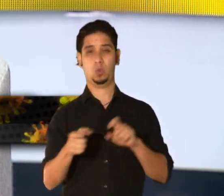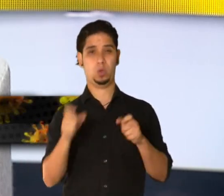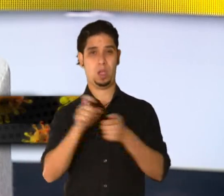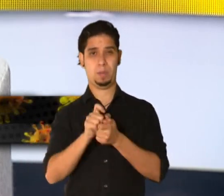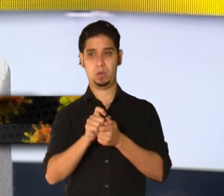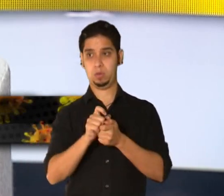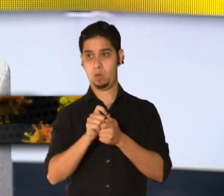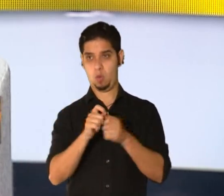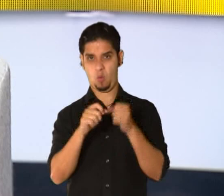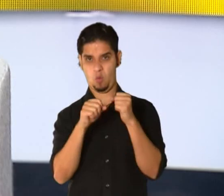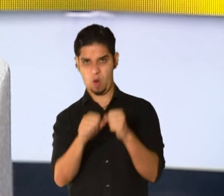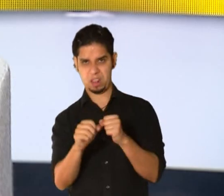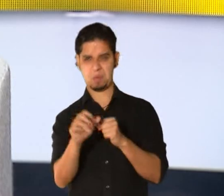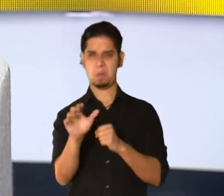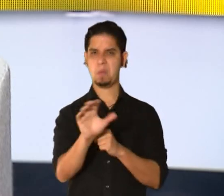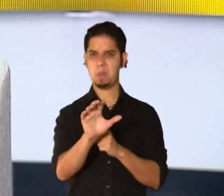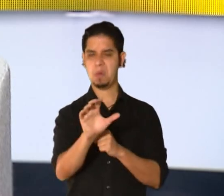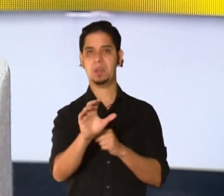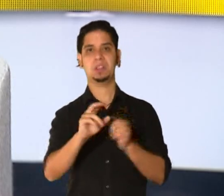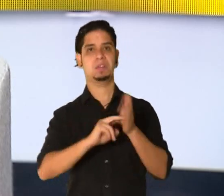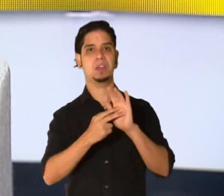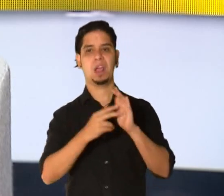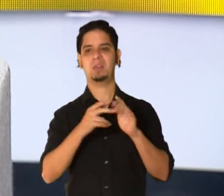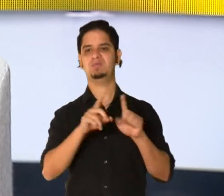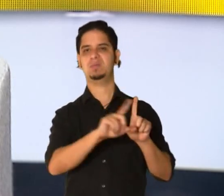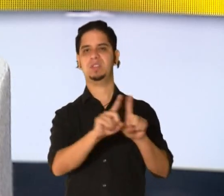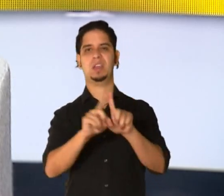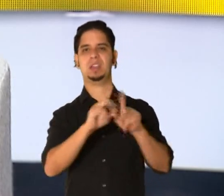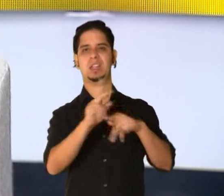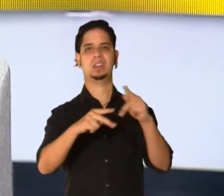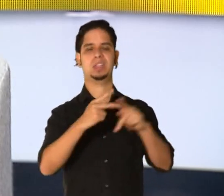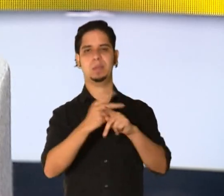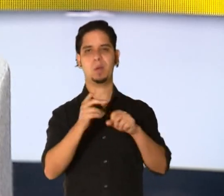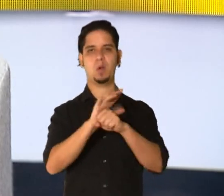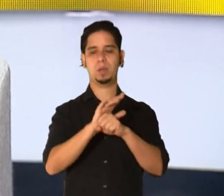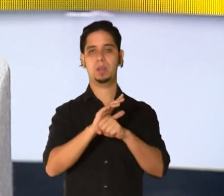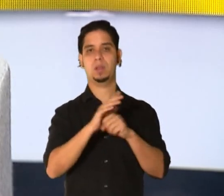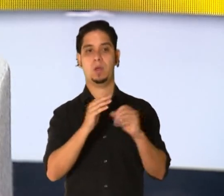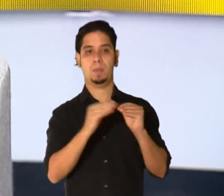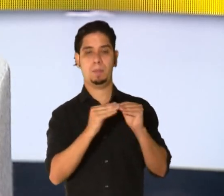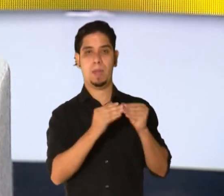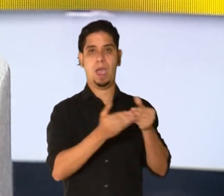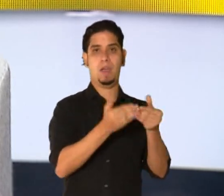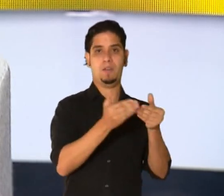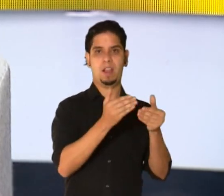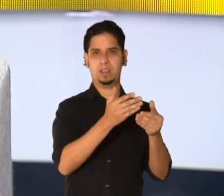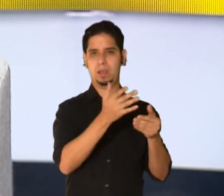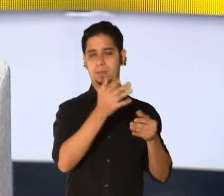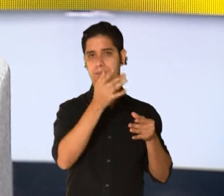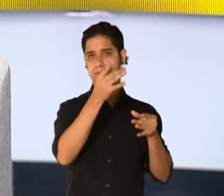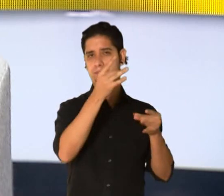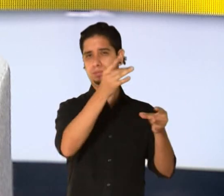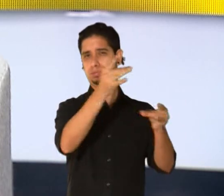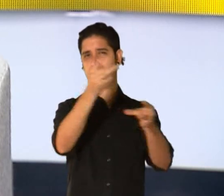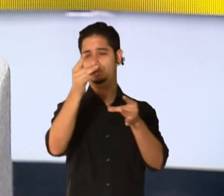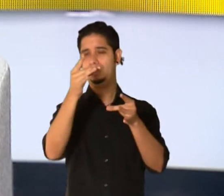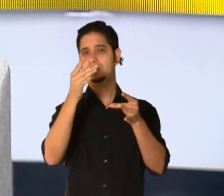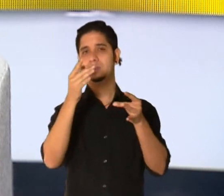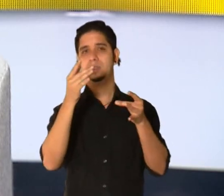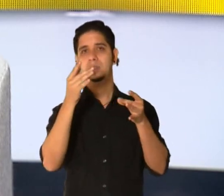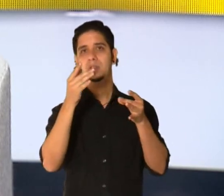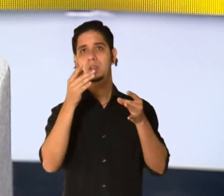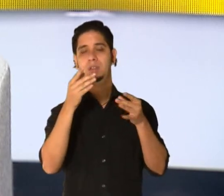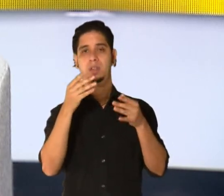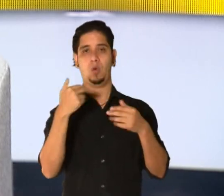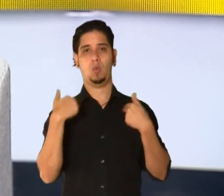son significativos, ¿no? El hecho de que hayan cepas de que aparentemente son más fáciles de contagiarnos, de propagarse entre